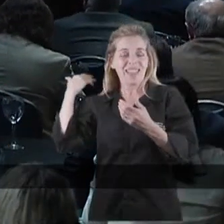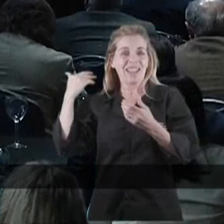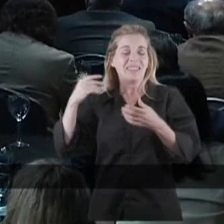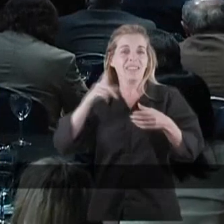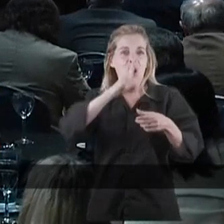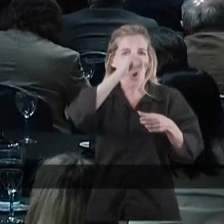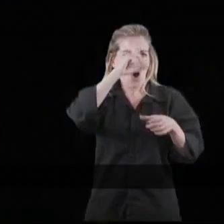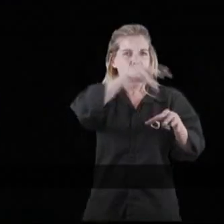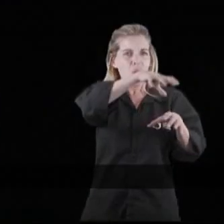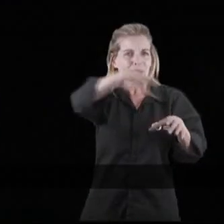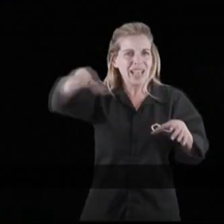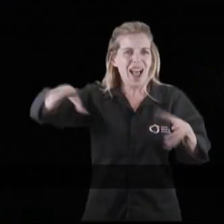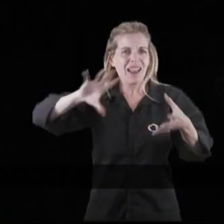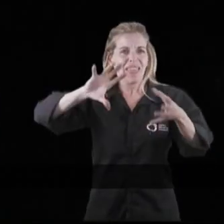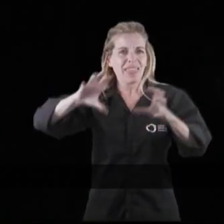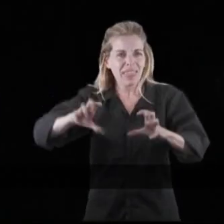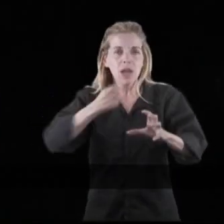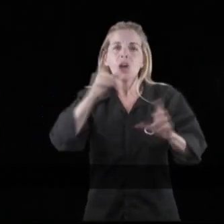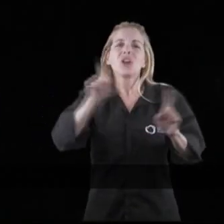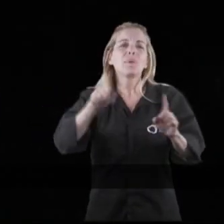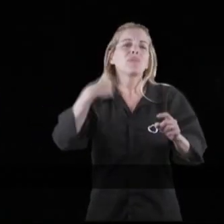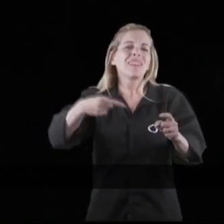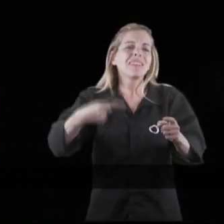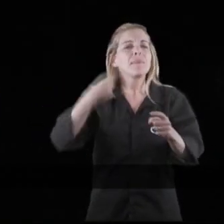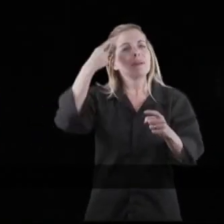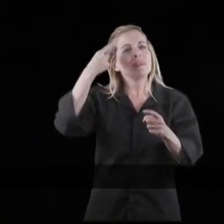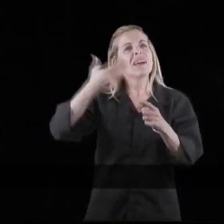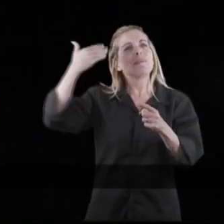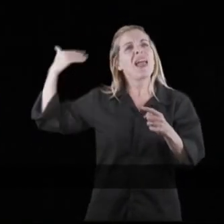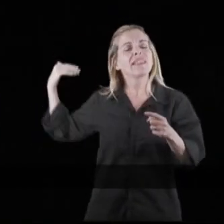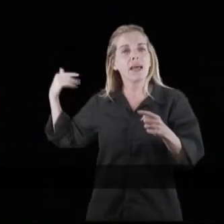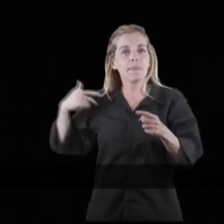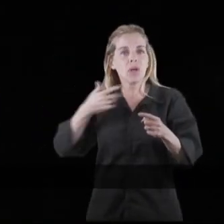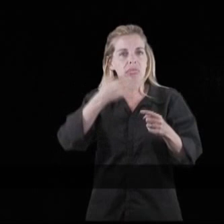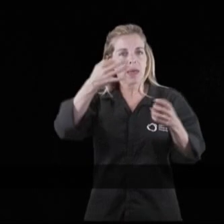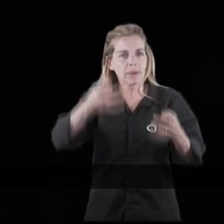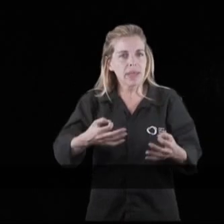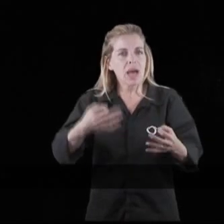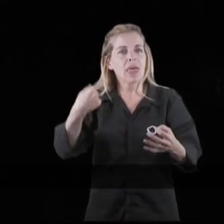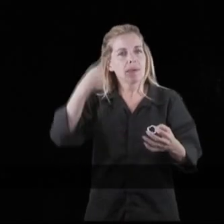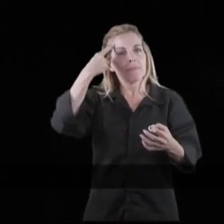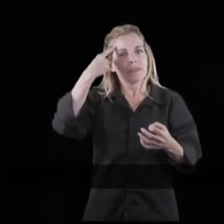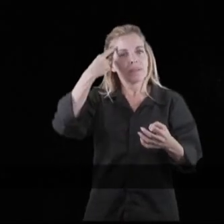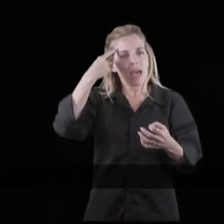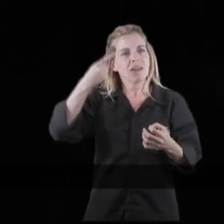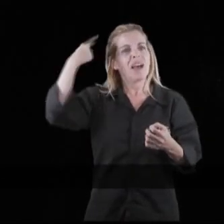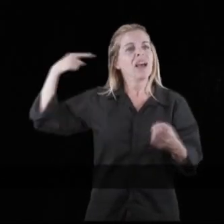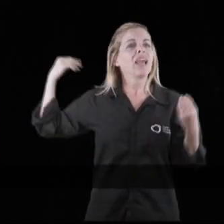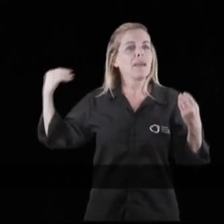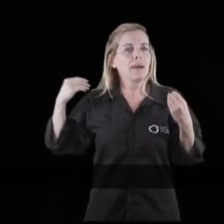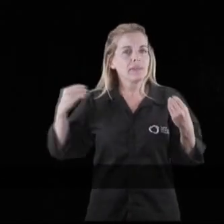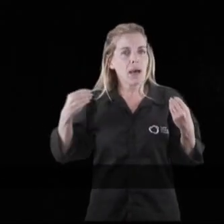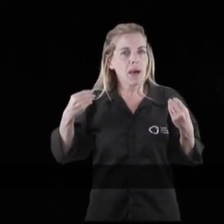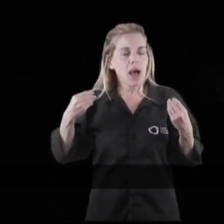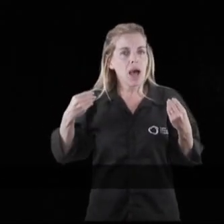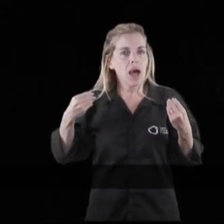mí no me gusta tanto volver sobre el pasado, pero lamentablemente uno tiene necesidad de recordarlo, porque